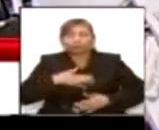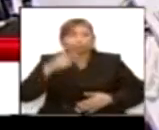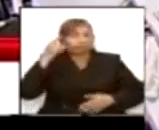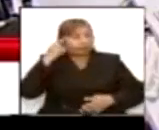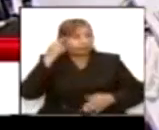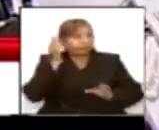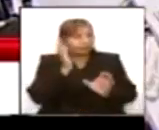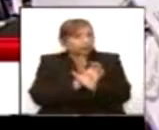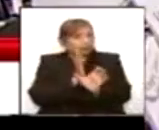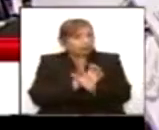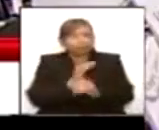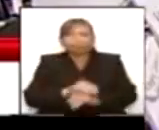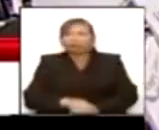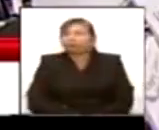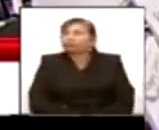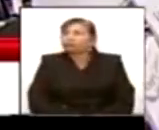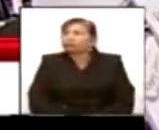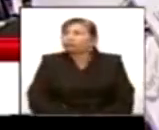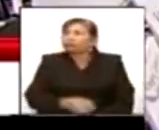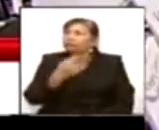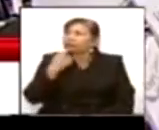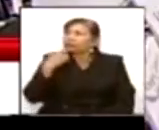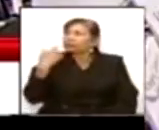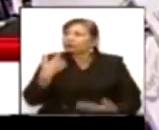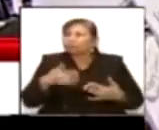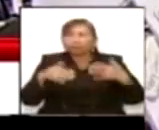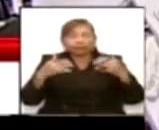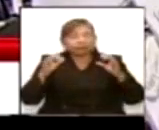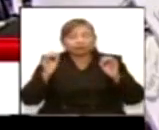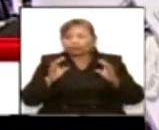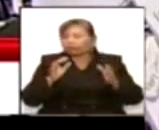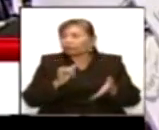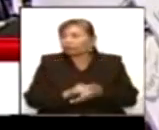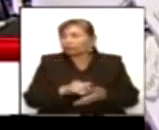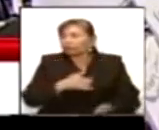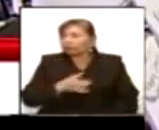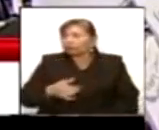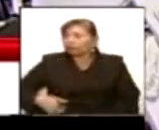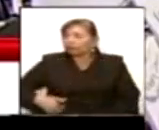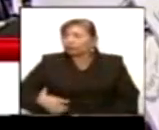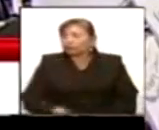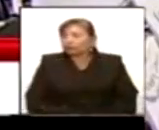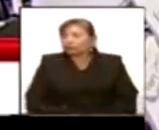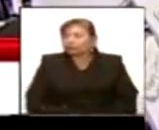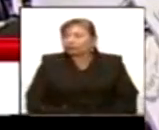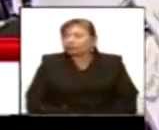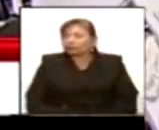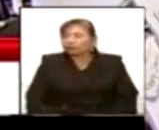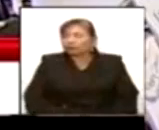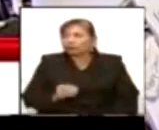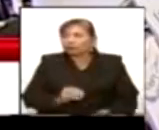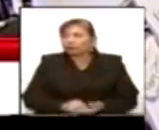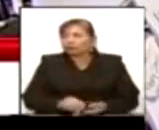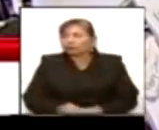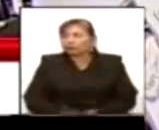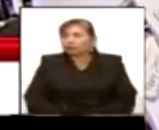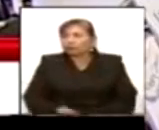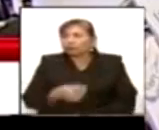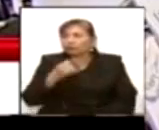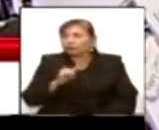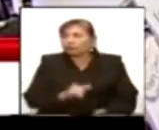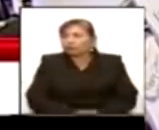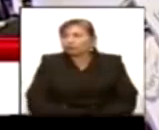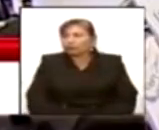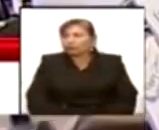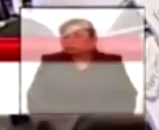salud psicológica, es tortura, presidente. Entonces, acá lo que estamos hablando es cómo